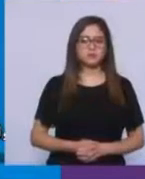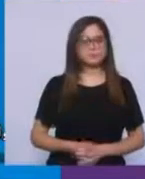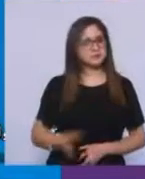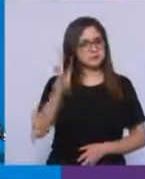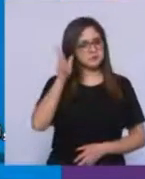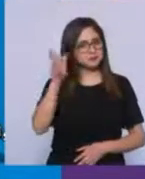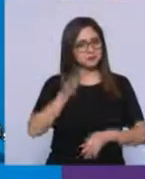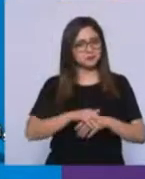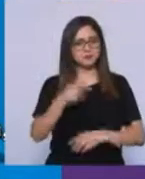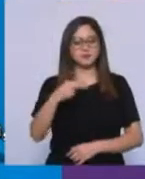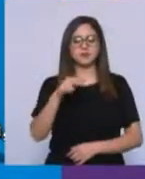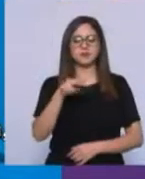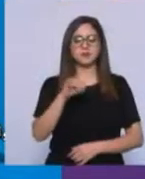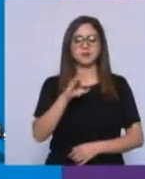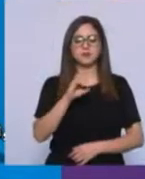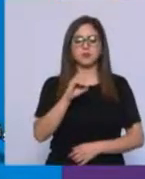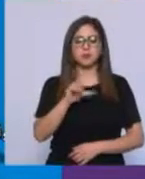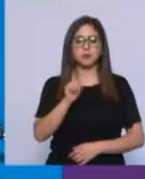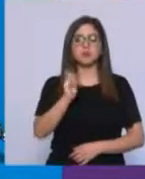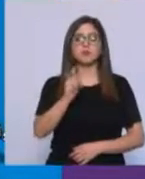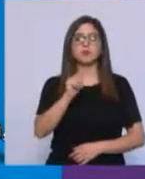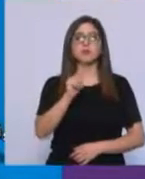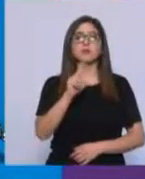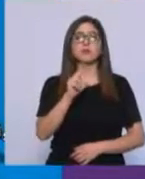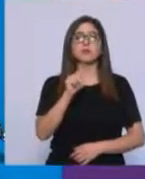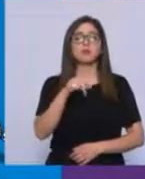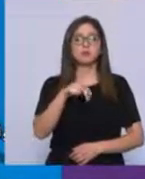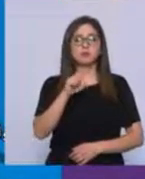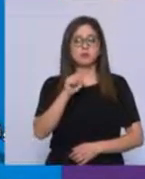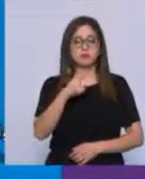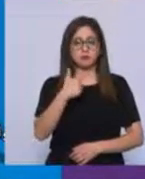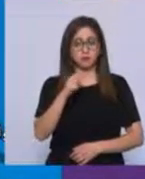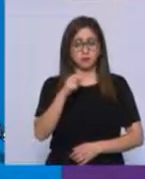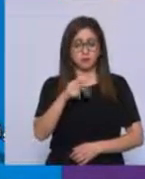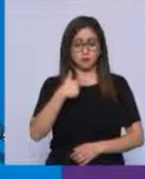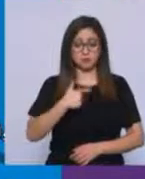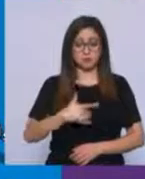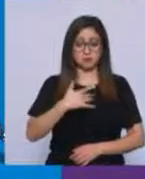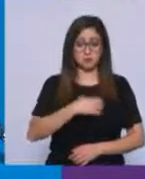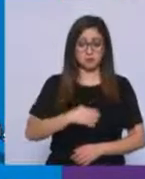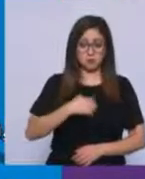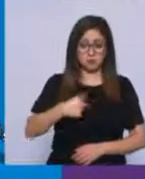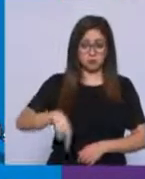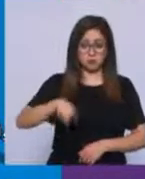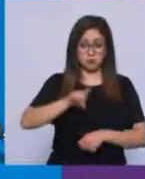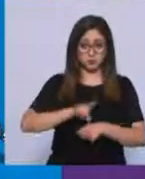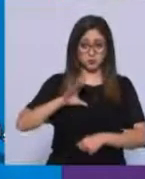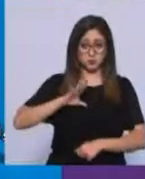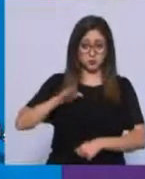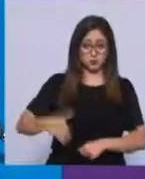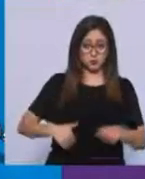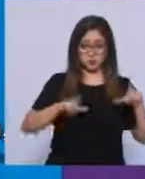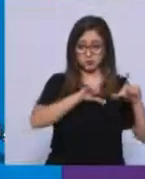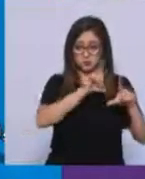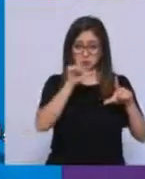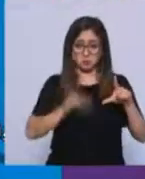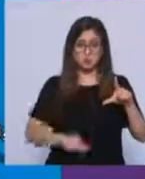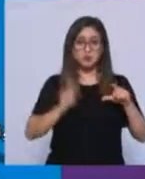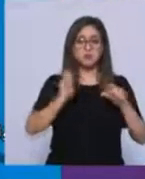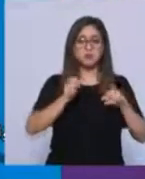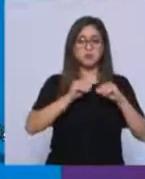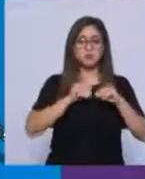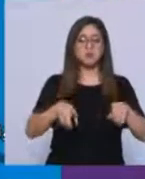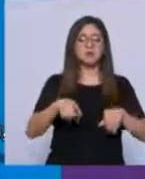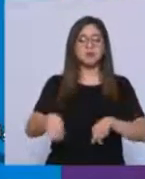Hola amigos, soy Nicole, soy transgénero y estoy muy contenta y muy orgullosa de que este día se haya decretado a nivel nacional el Día